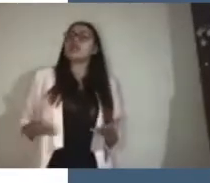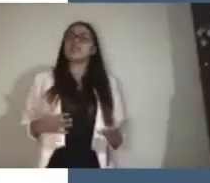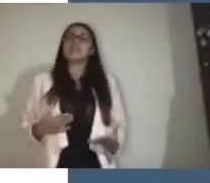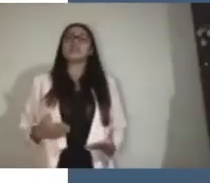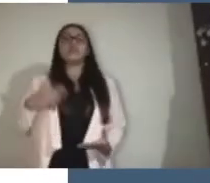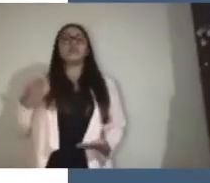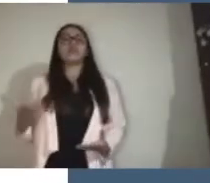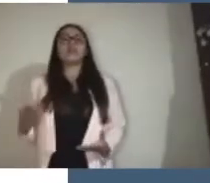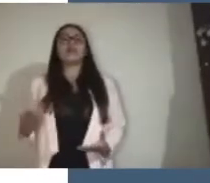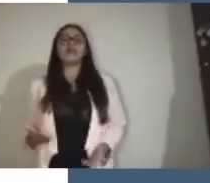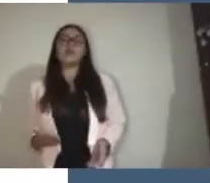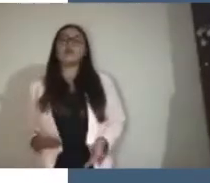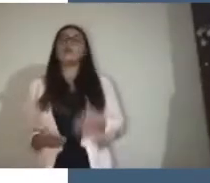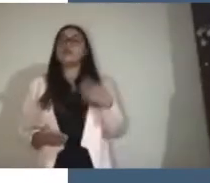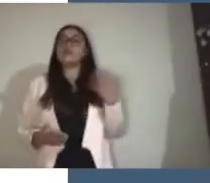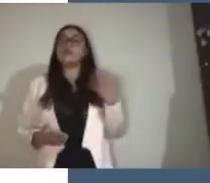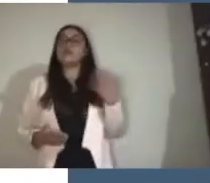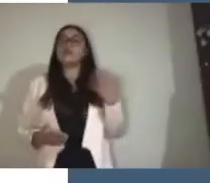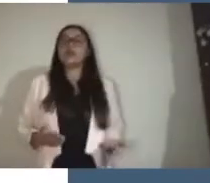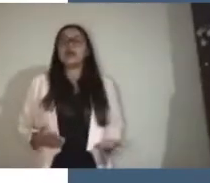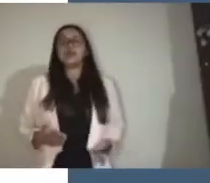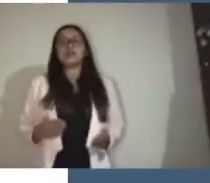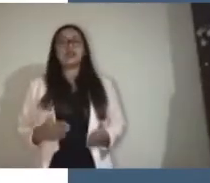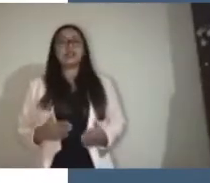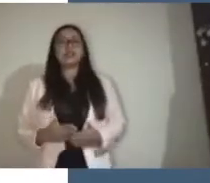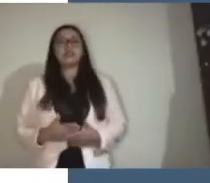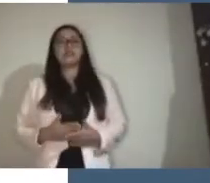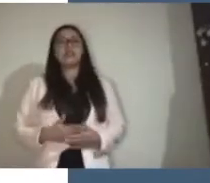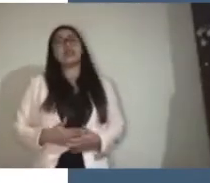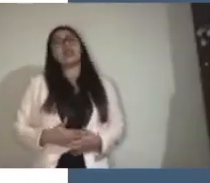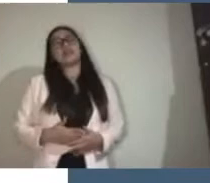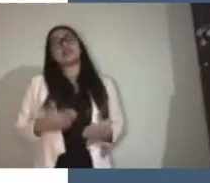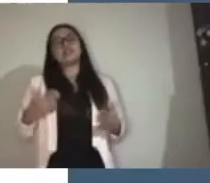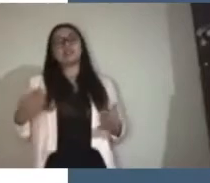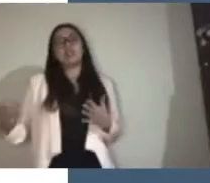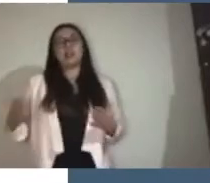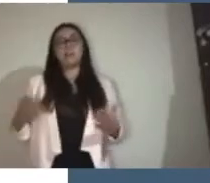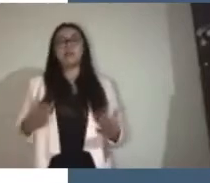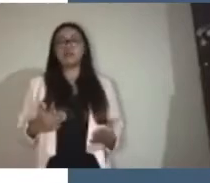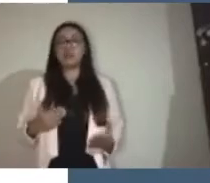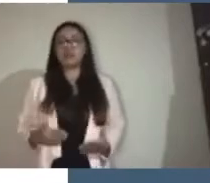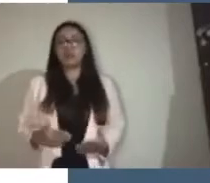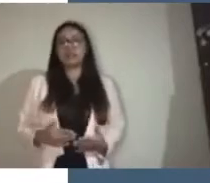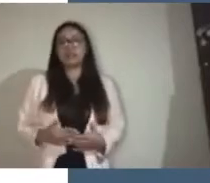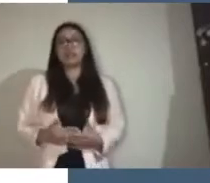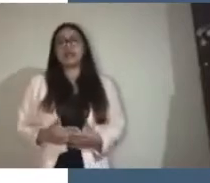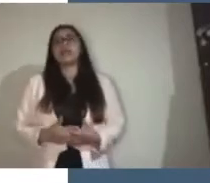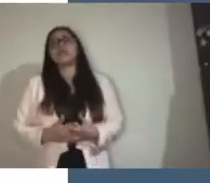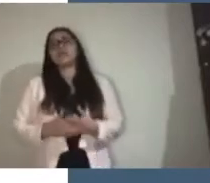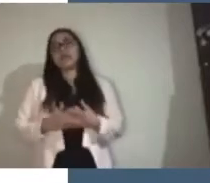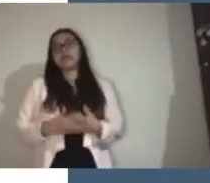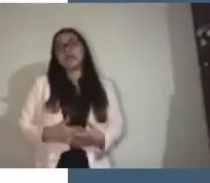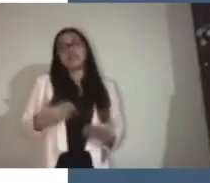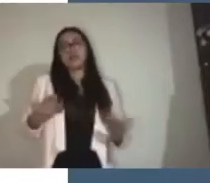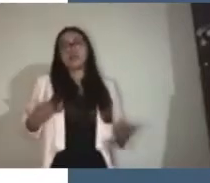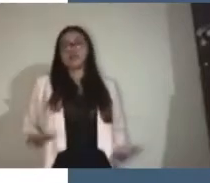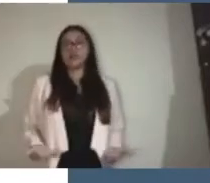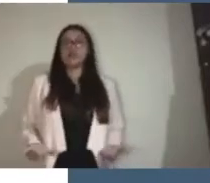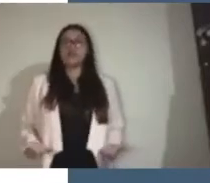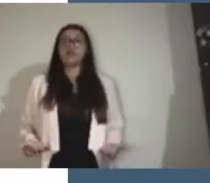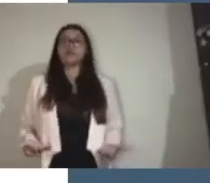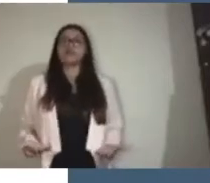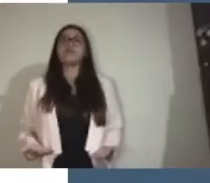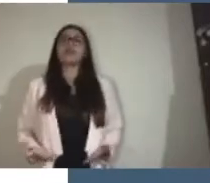un análisis univariado y uno multivariado, ayuda a disminuir esas posibles variables de